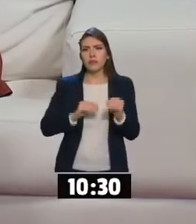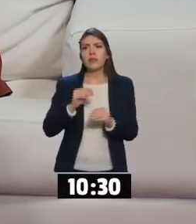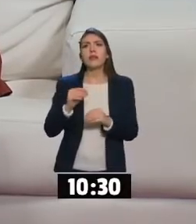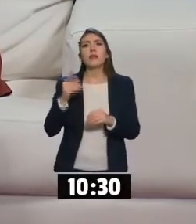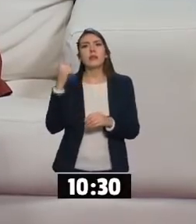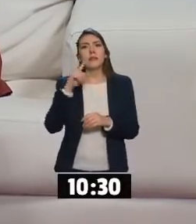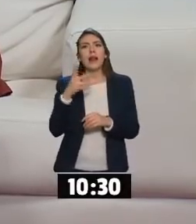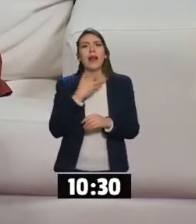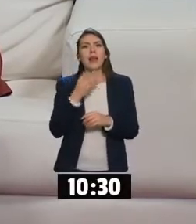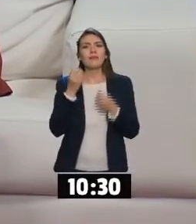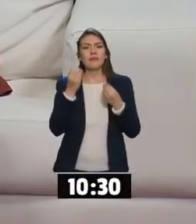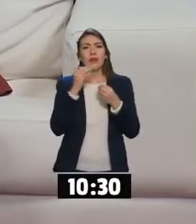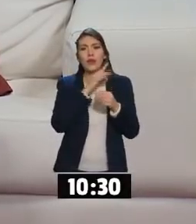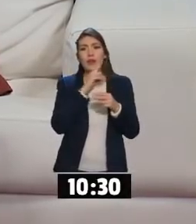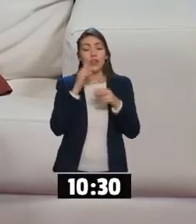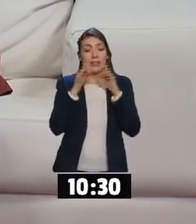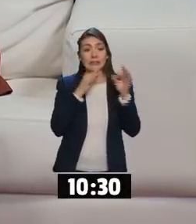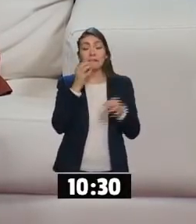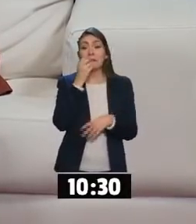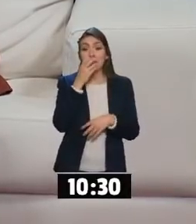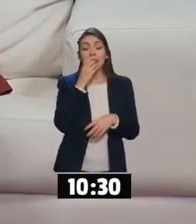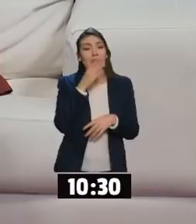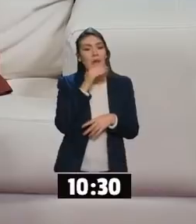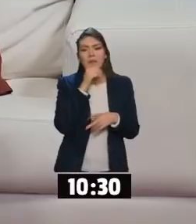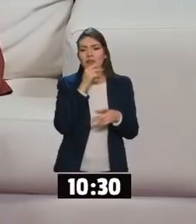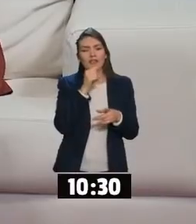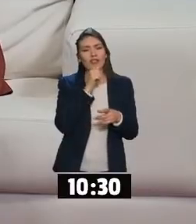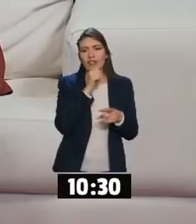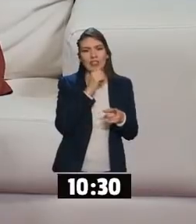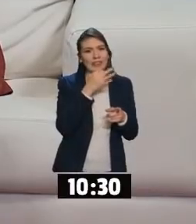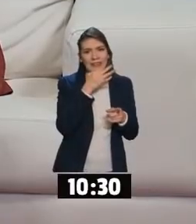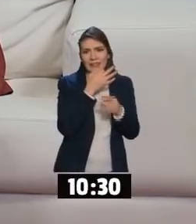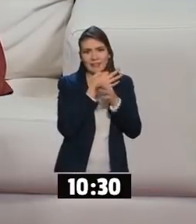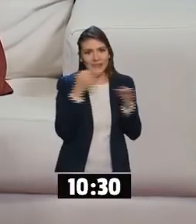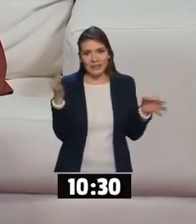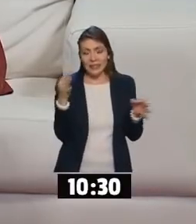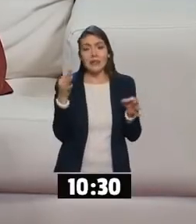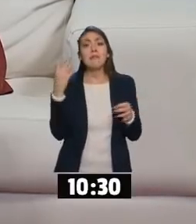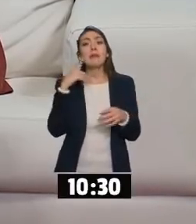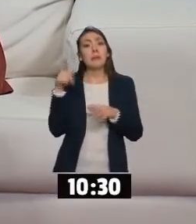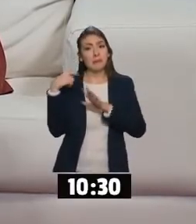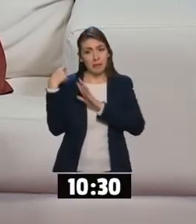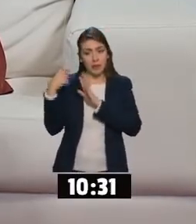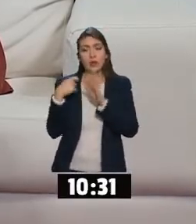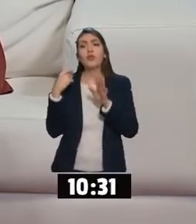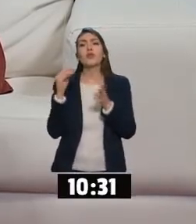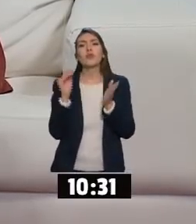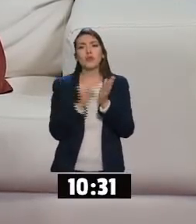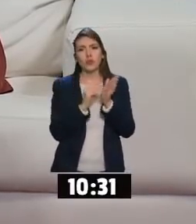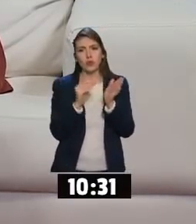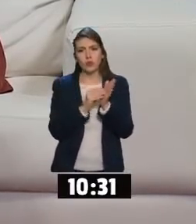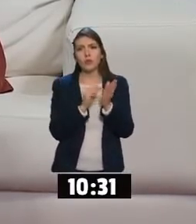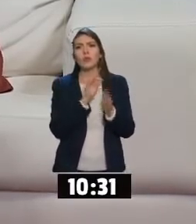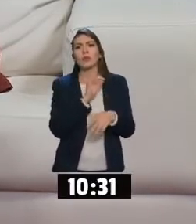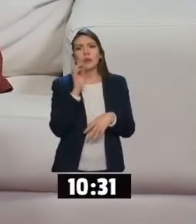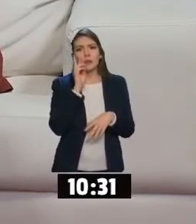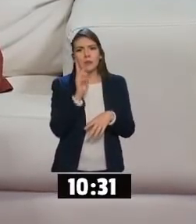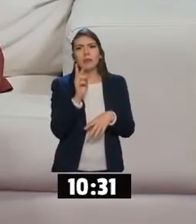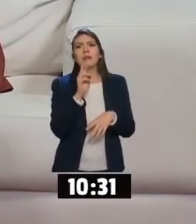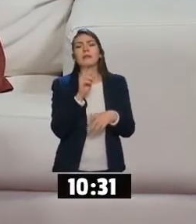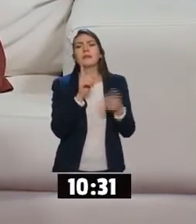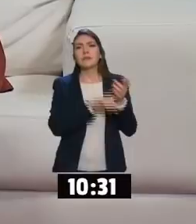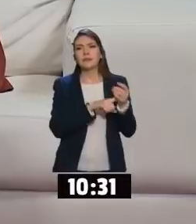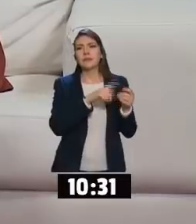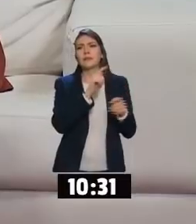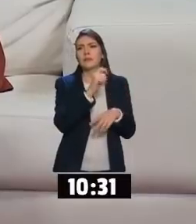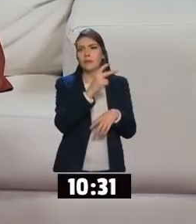noticias que no puedo adelantar. Pero va a ser a través de... La película se va a seguir viendo a través de plataformas. Ahorita se puede ver